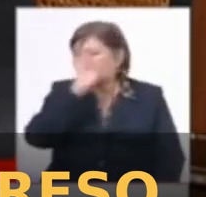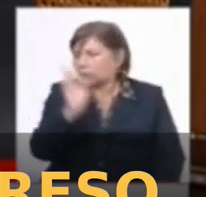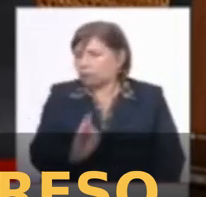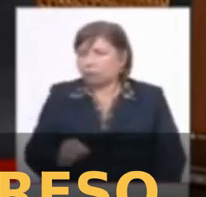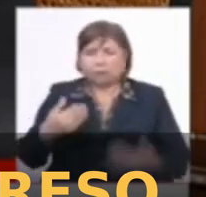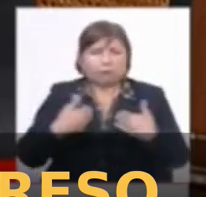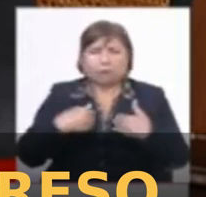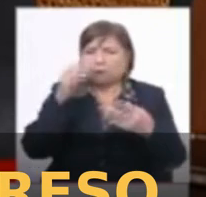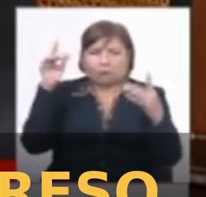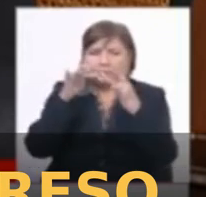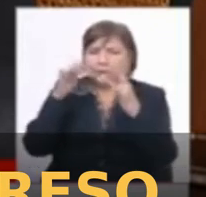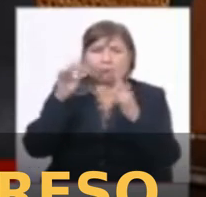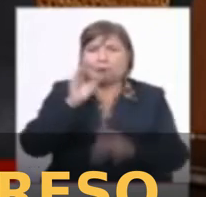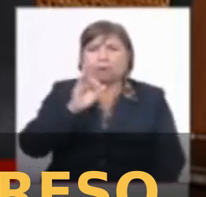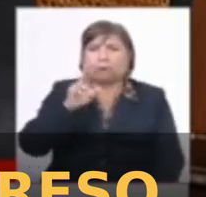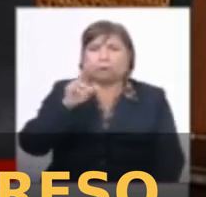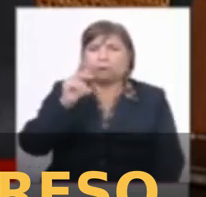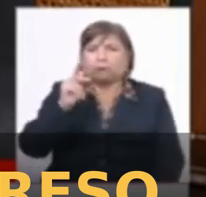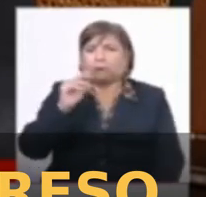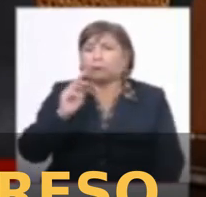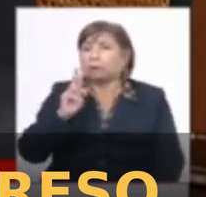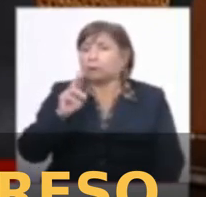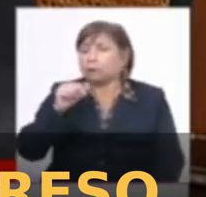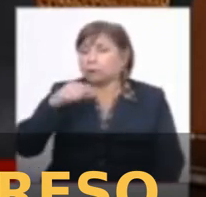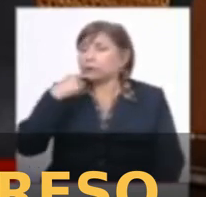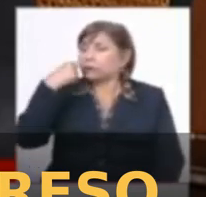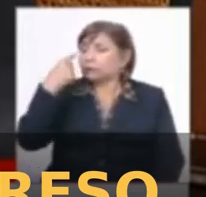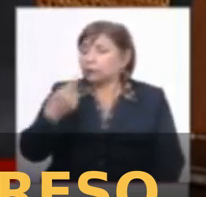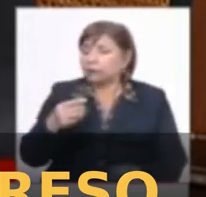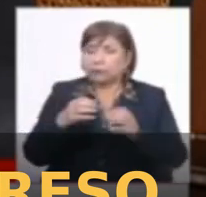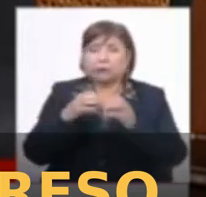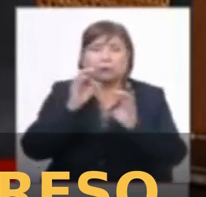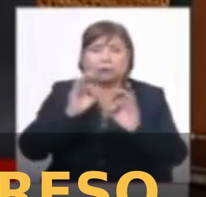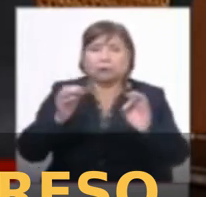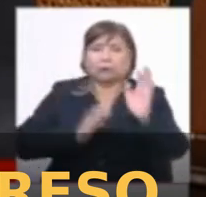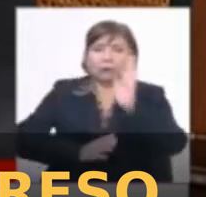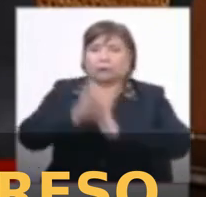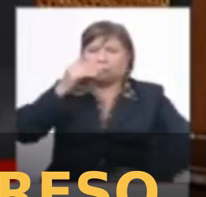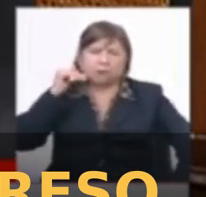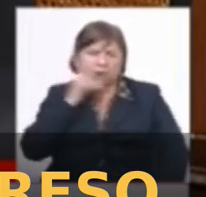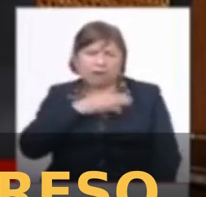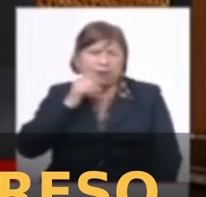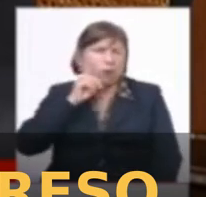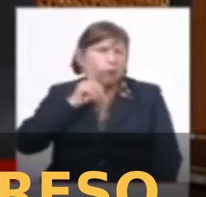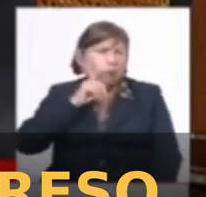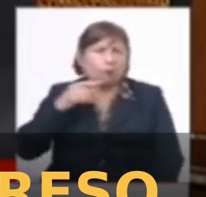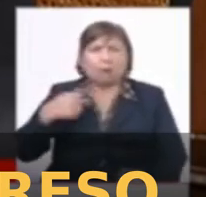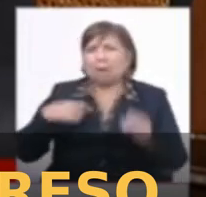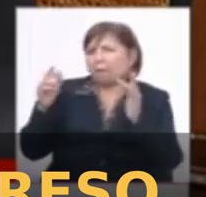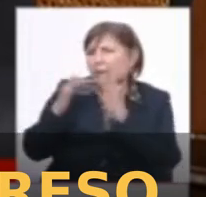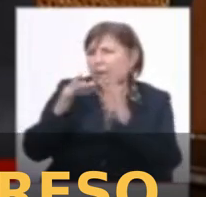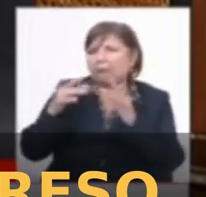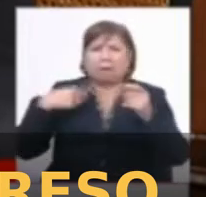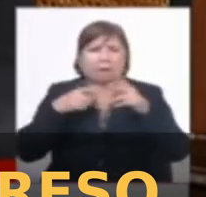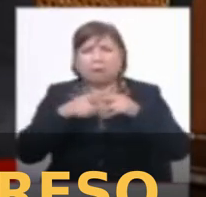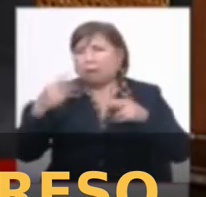señor Fray Vázquez en otro momento, ni lo he visto. Lo que él ha venido a decir a esta comisión es completamente falso y mentira, de que me encontró, que yo salí,